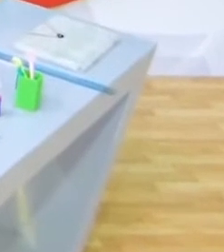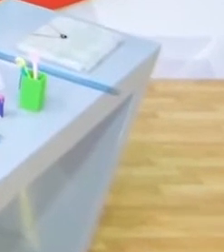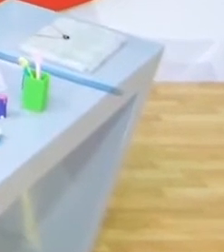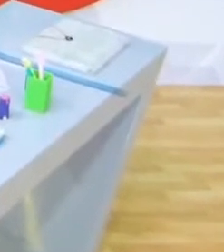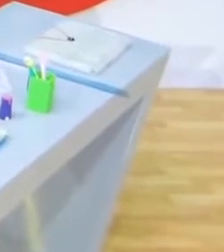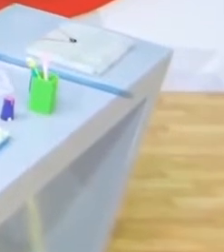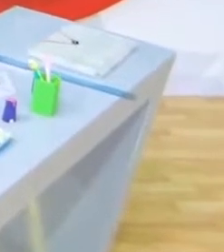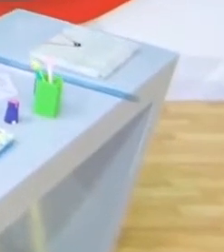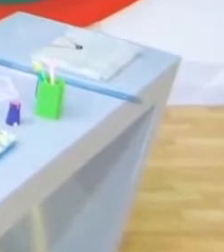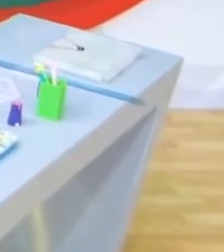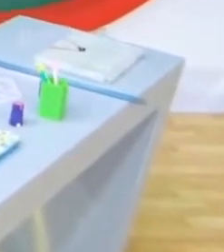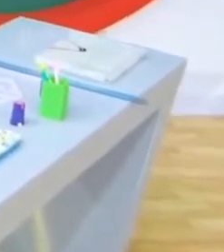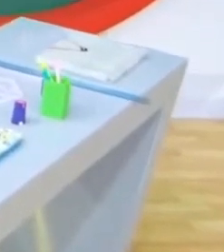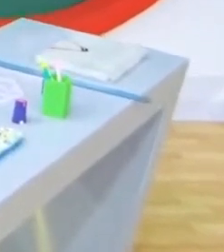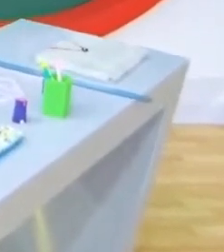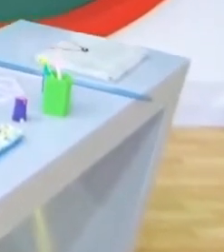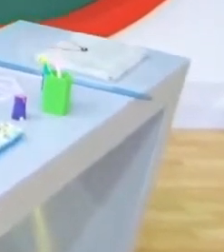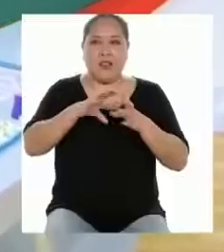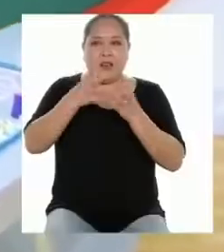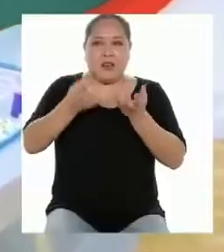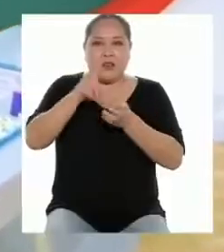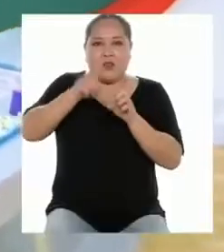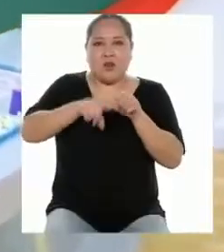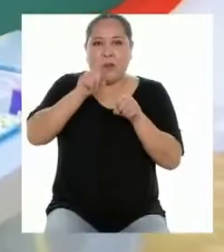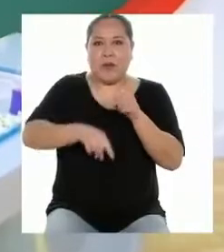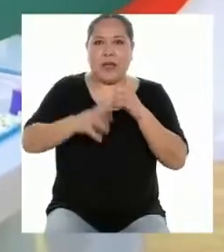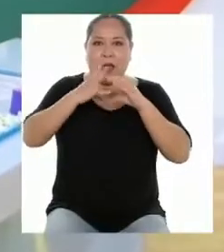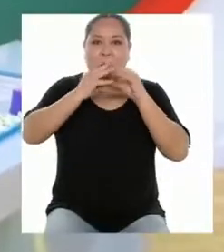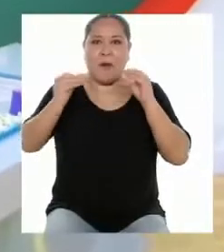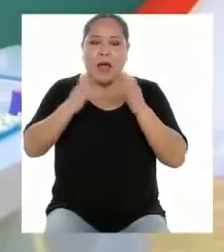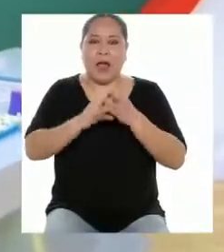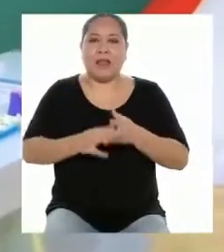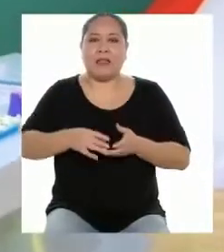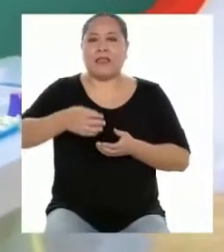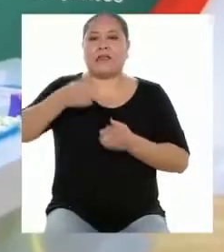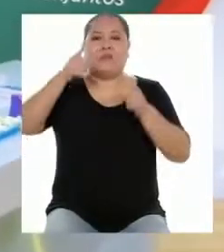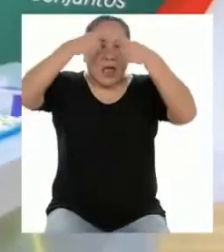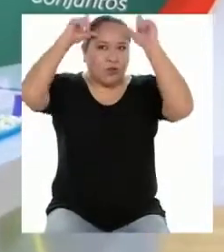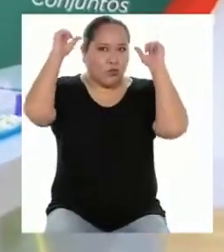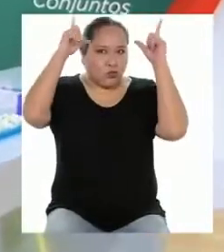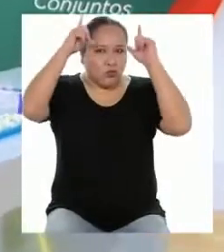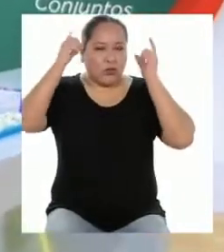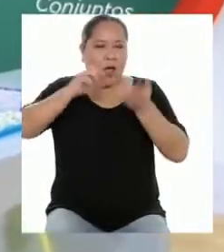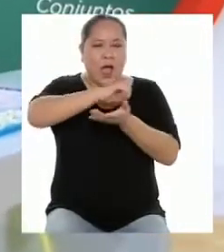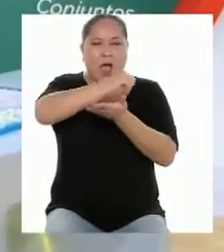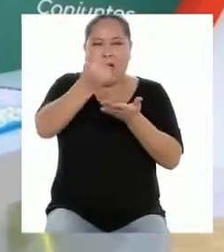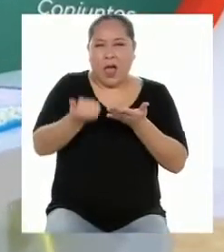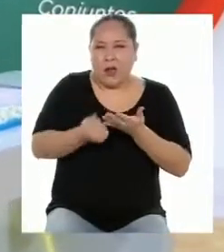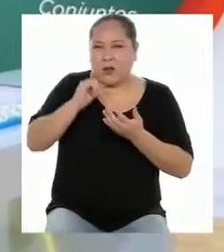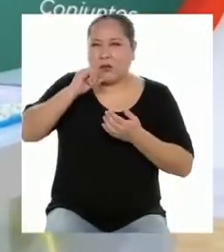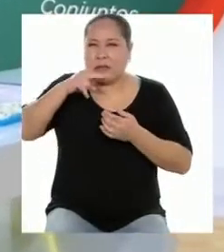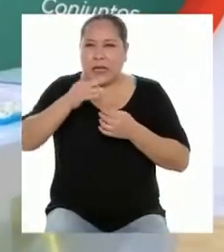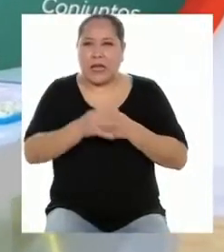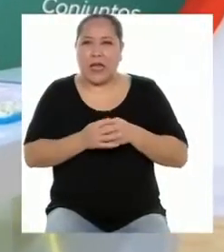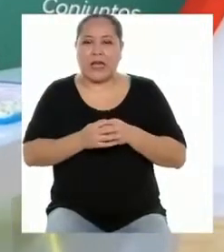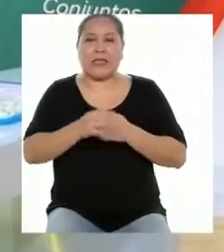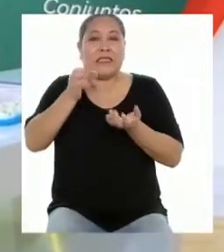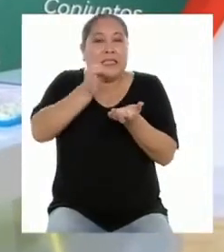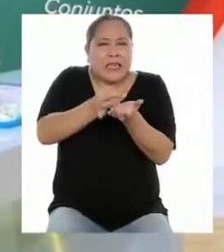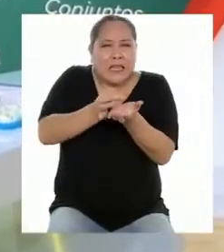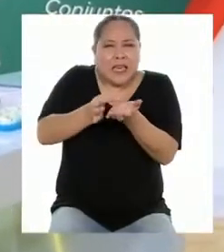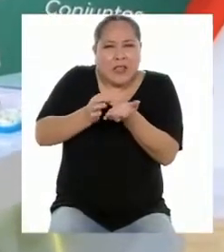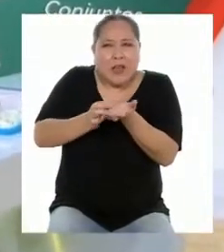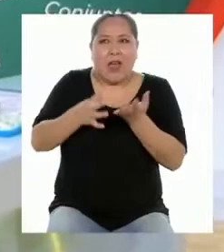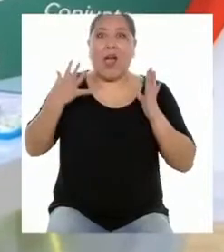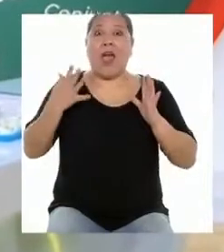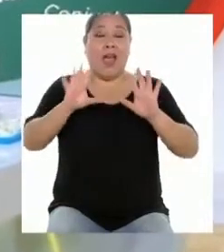Entonces necesito tomates, palta, lechuga, arroz integral, quinoa y